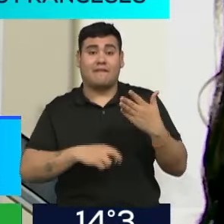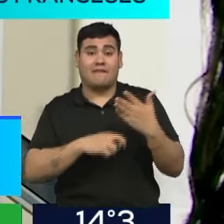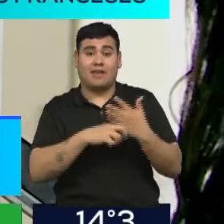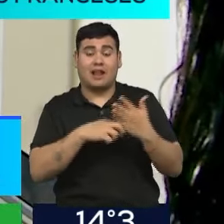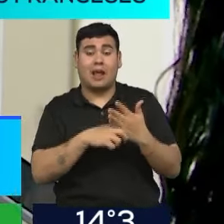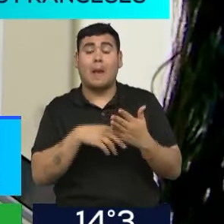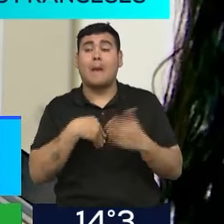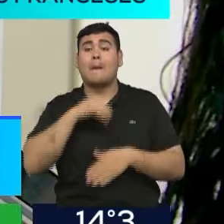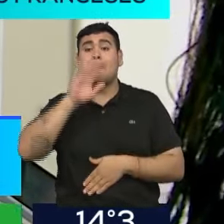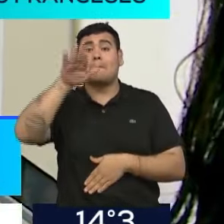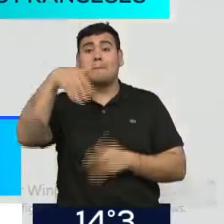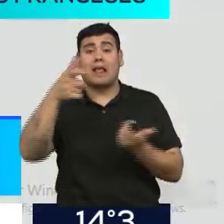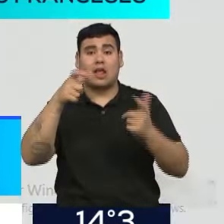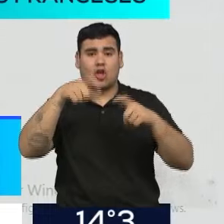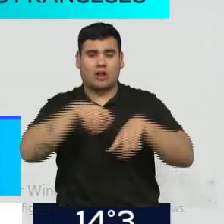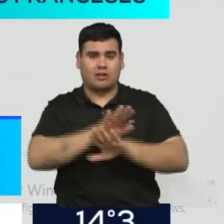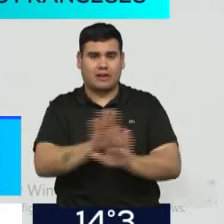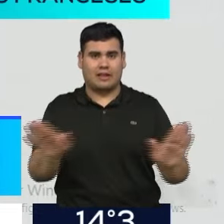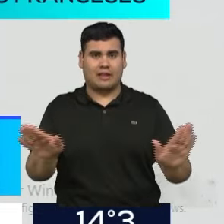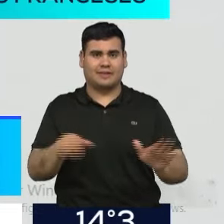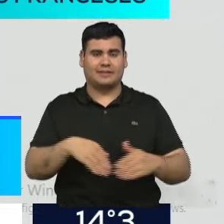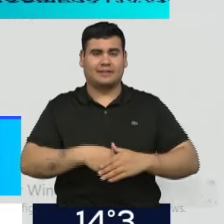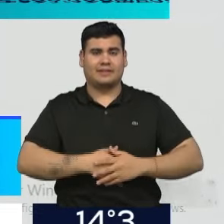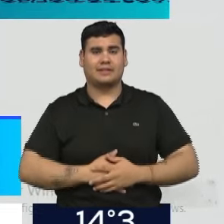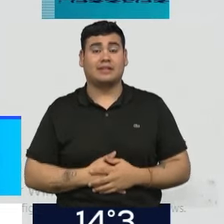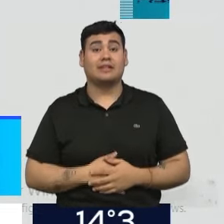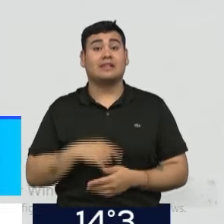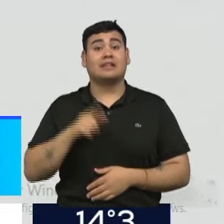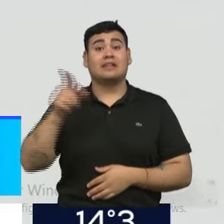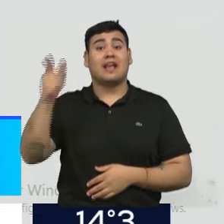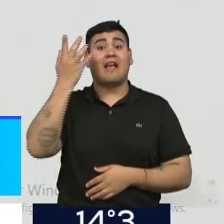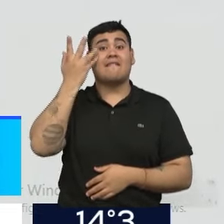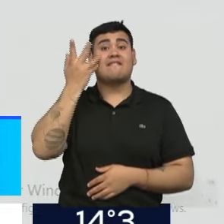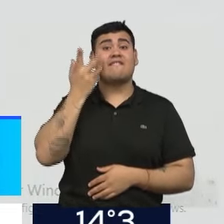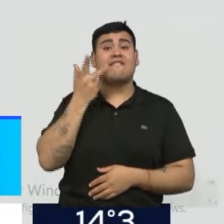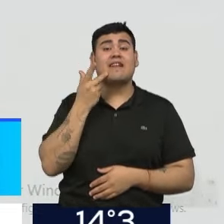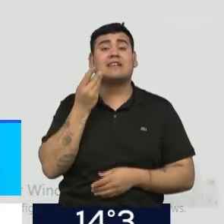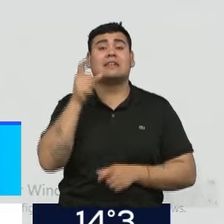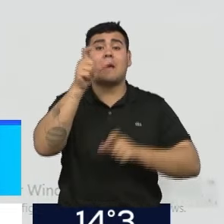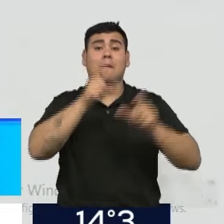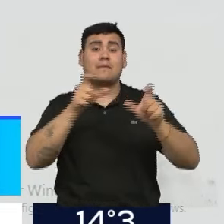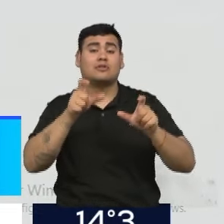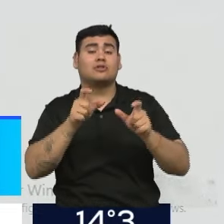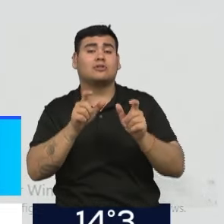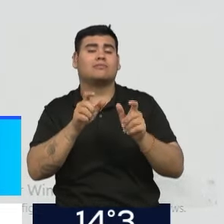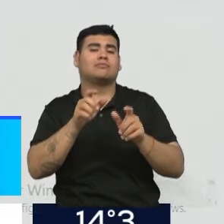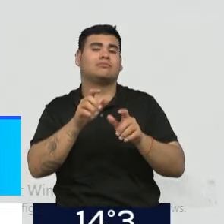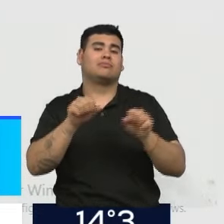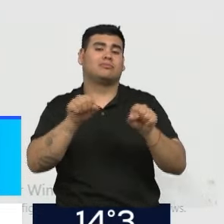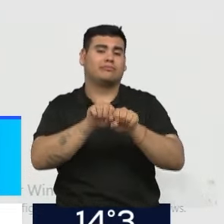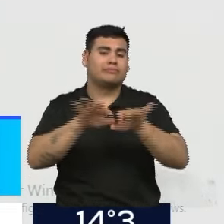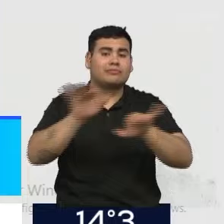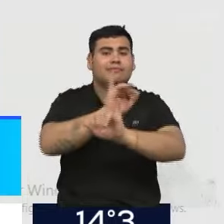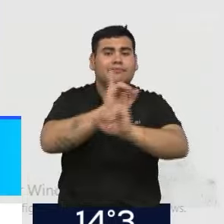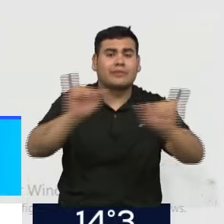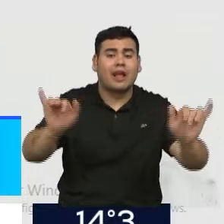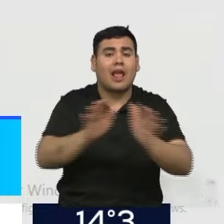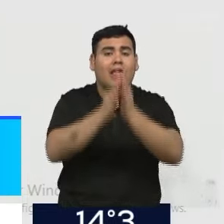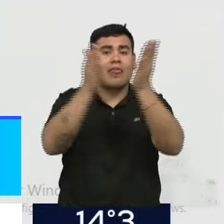audiencia al juzgado penal colegiado. Mientras tanto, en Francia, los principales medios como Diario Le Monde y Le Parisien se